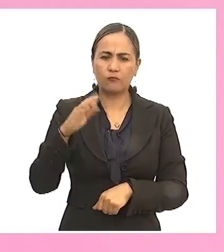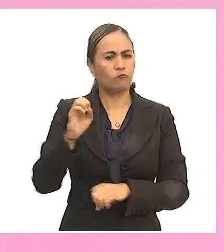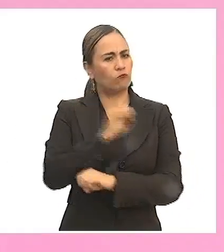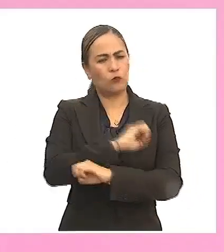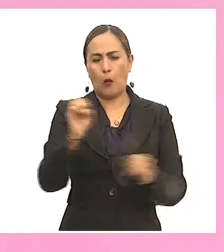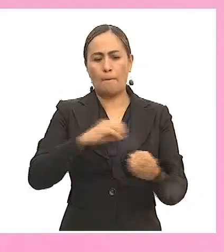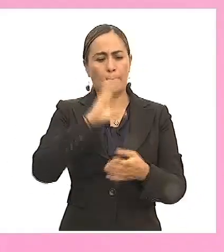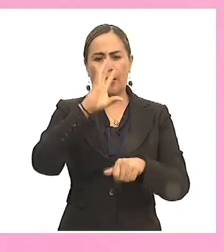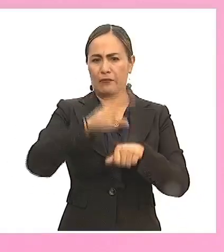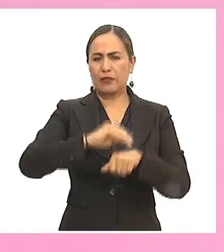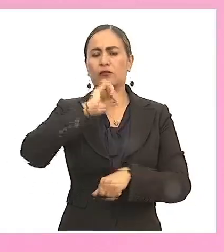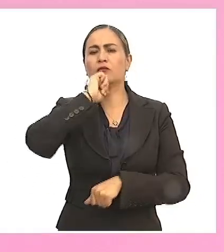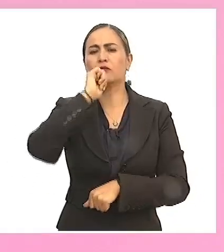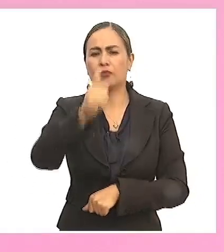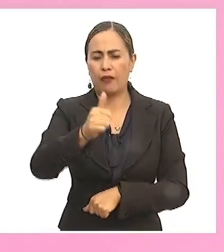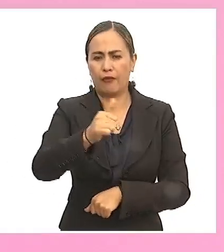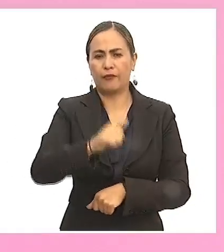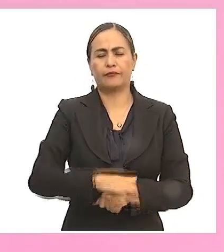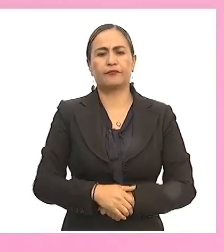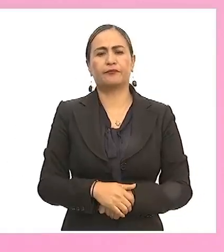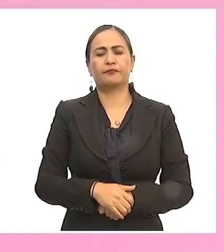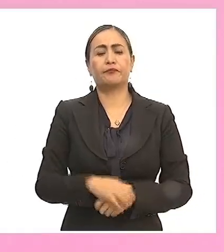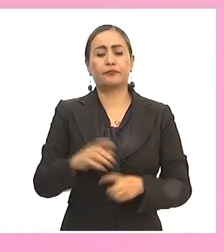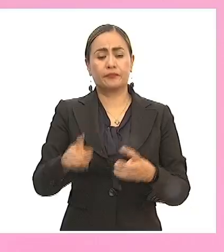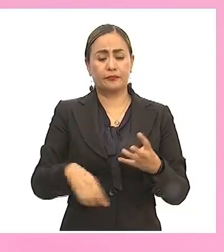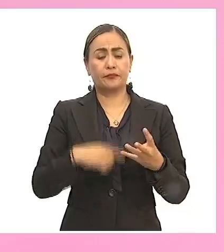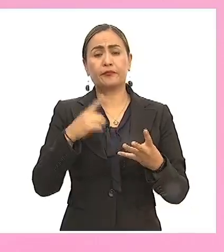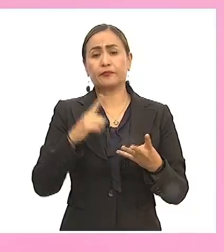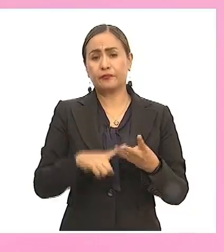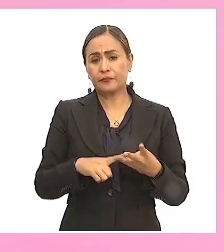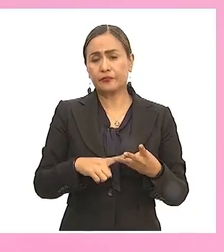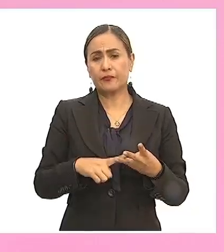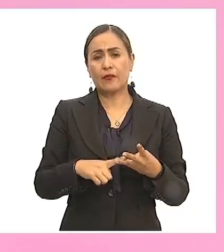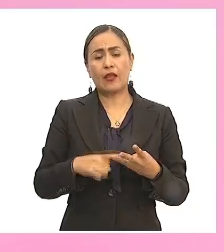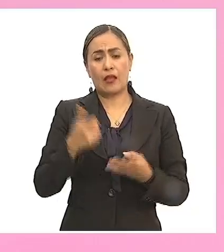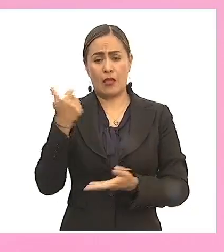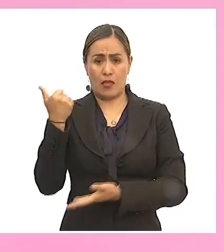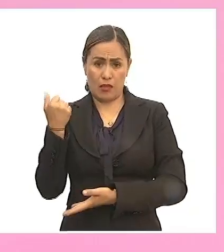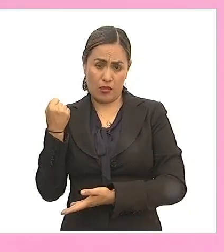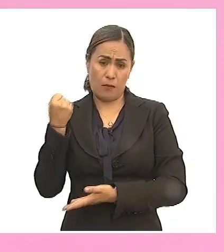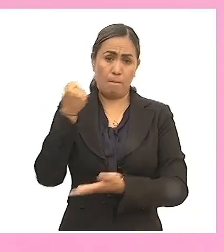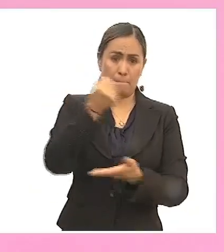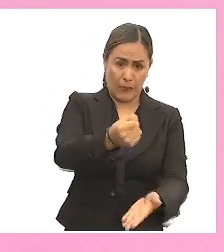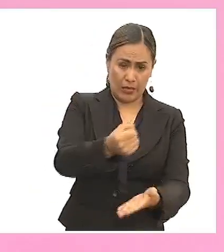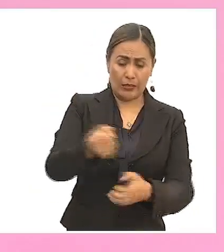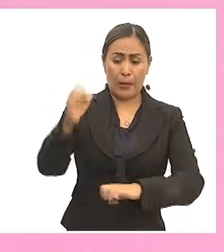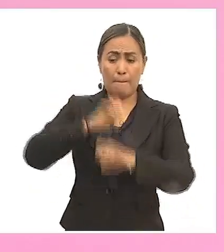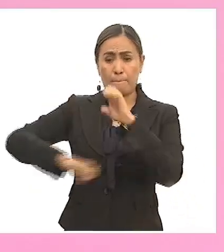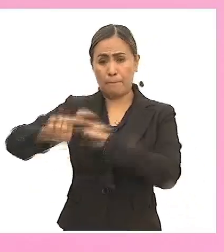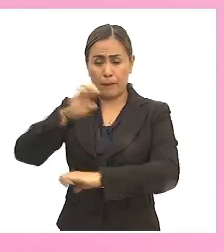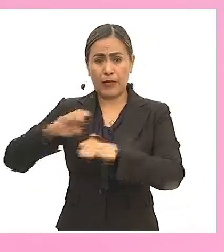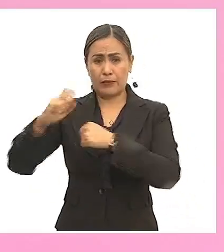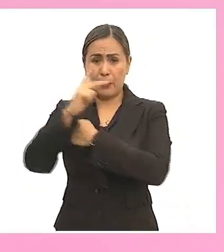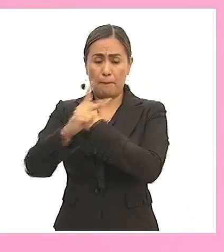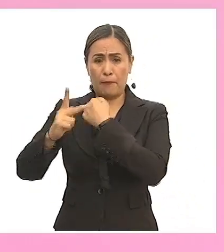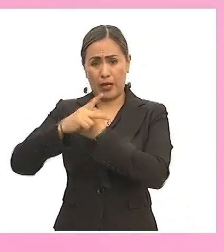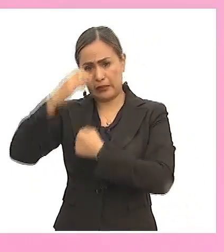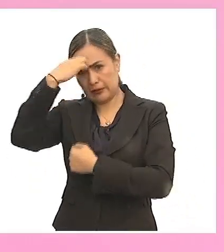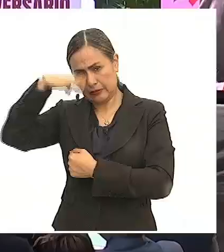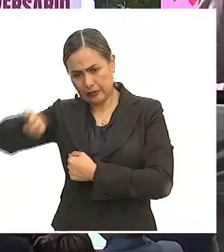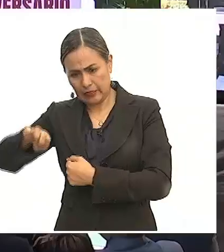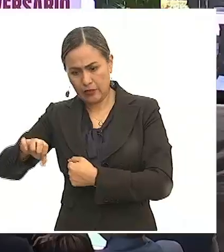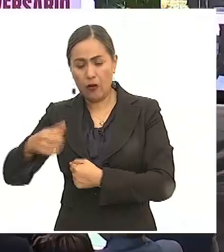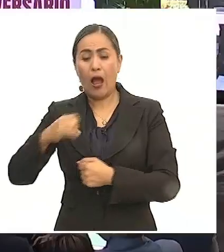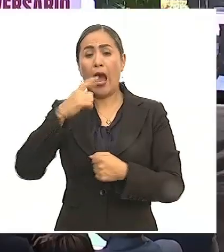Tampoco se invierte en beneficio de empresas extranjeras en aguas